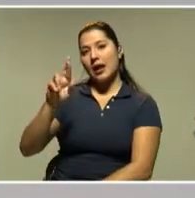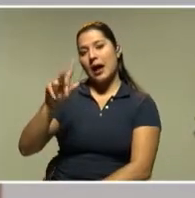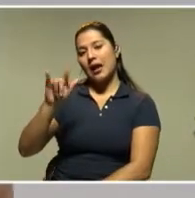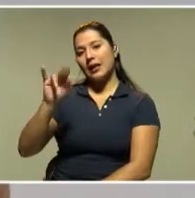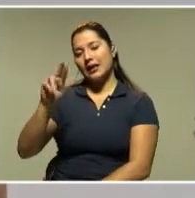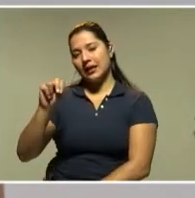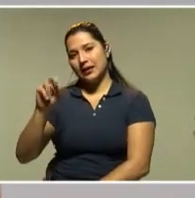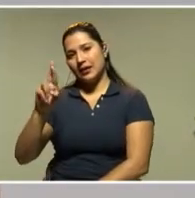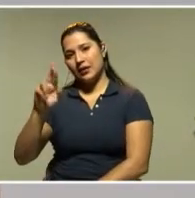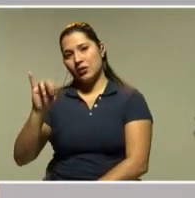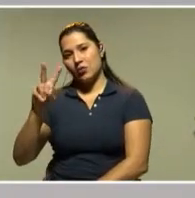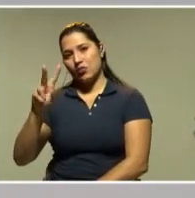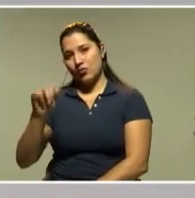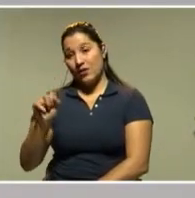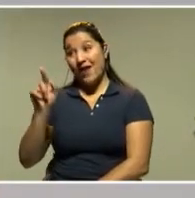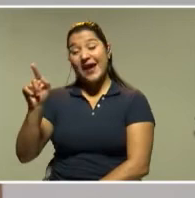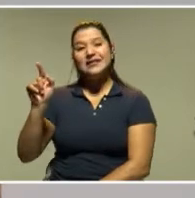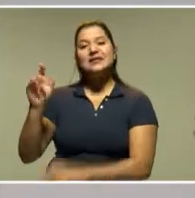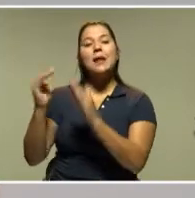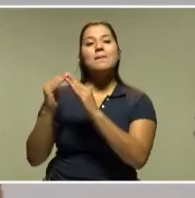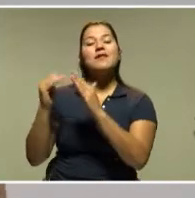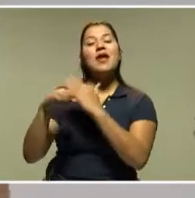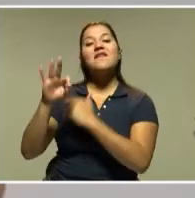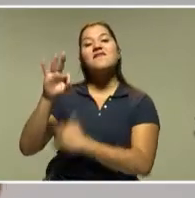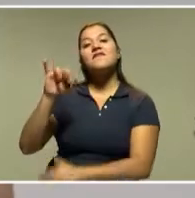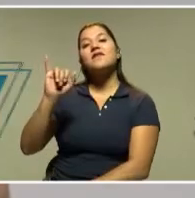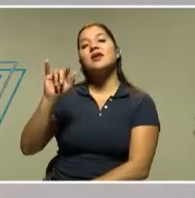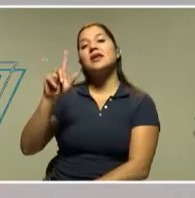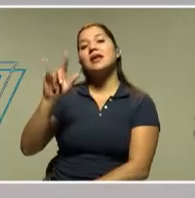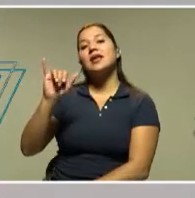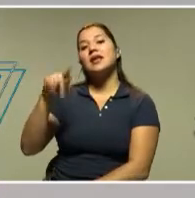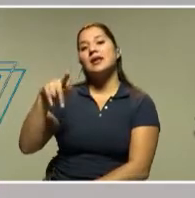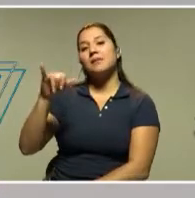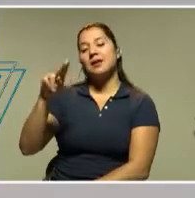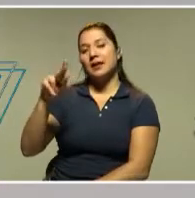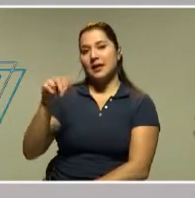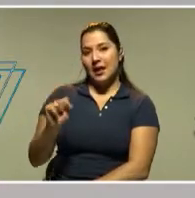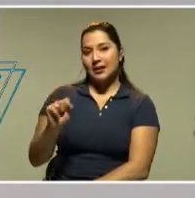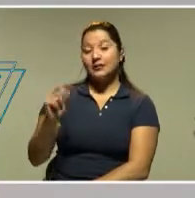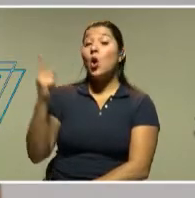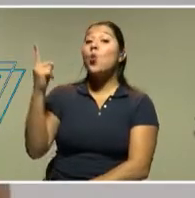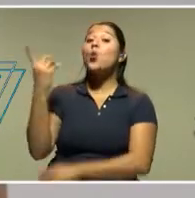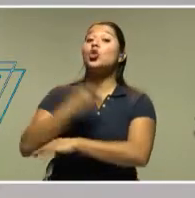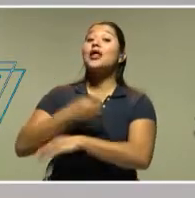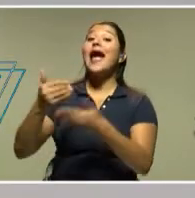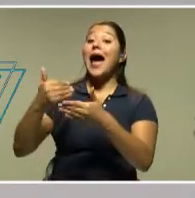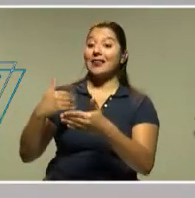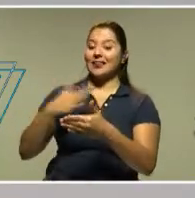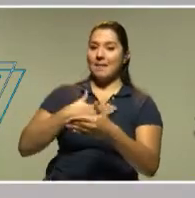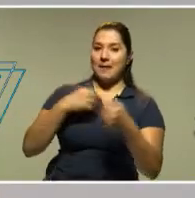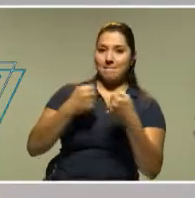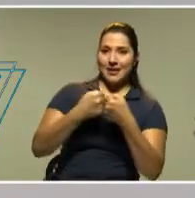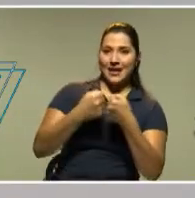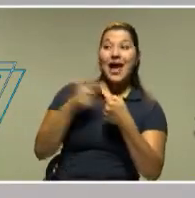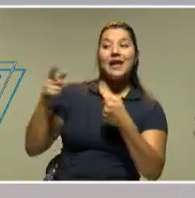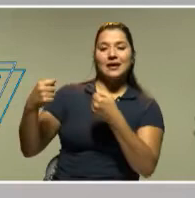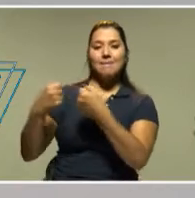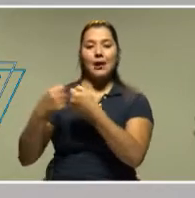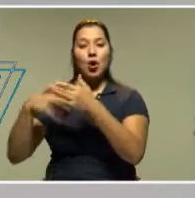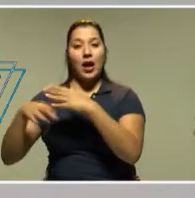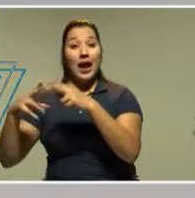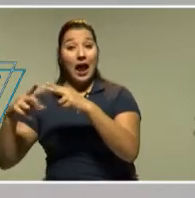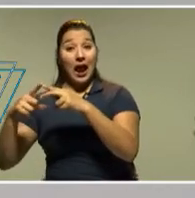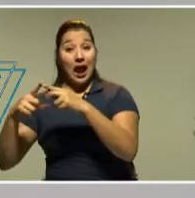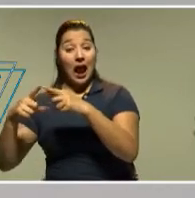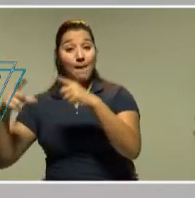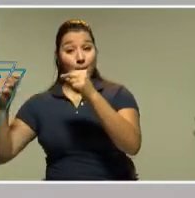filipina. Cuando peleé, bueno, un día antes ella peleó también en Japón, y ahí fue donde la vi, ella perdió, y al siguiente